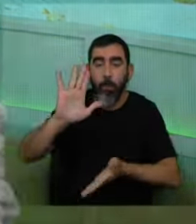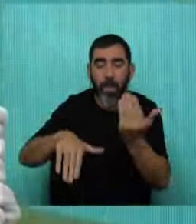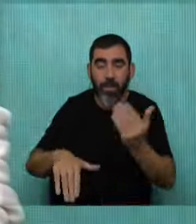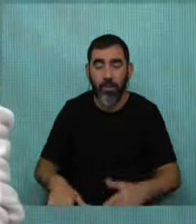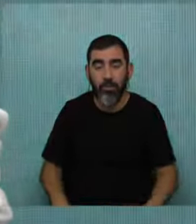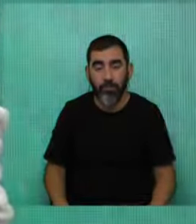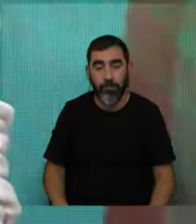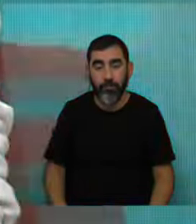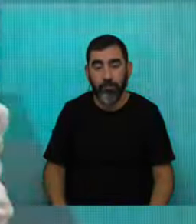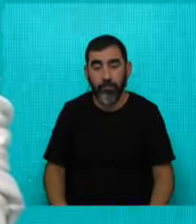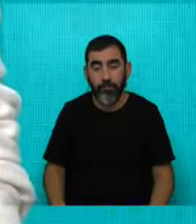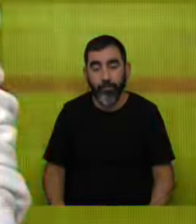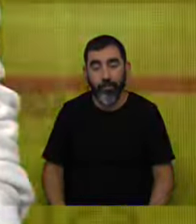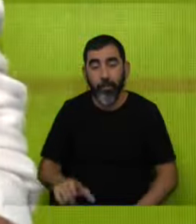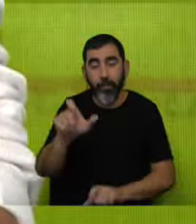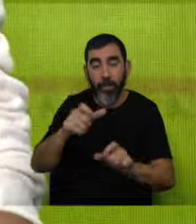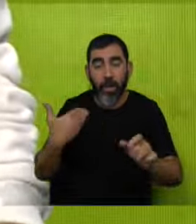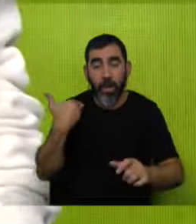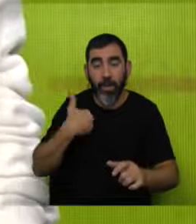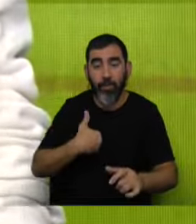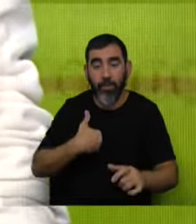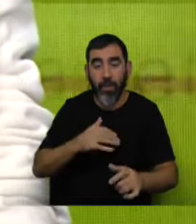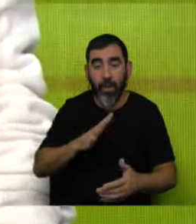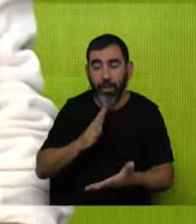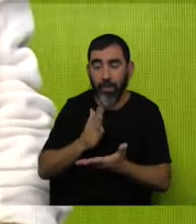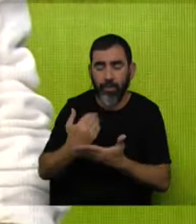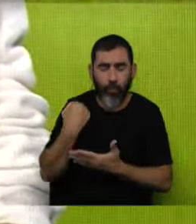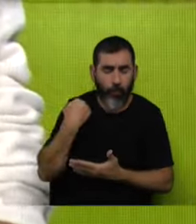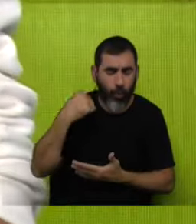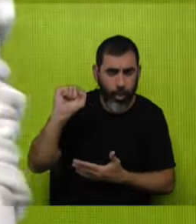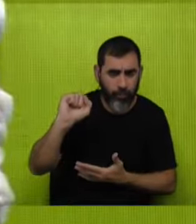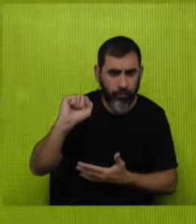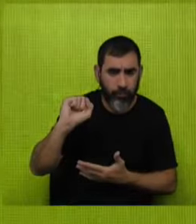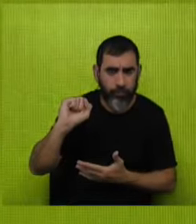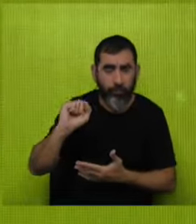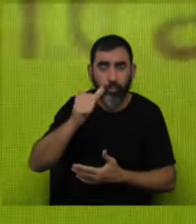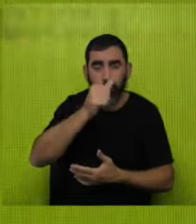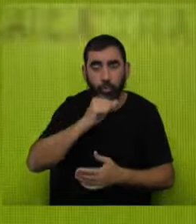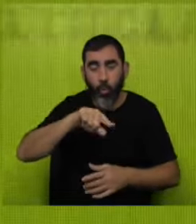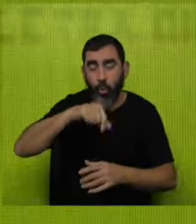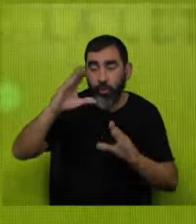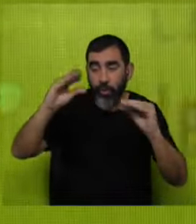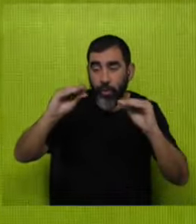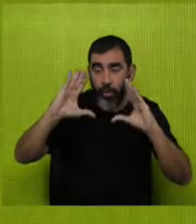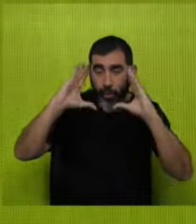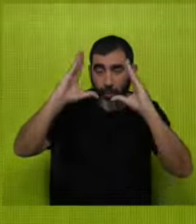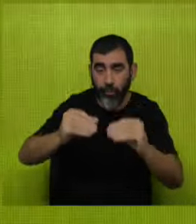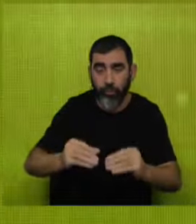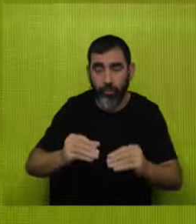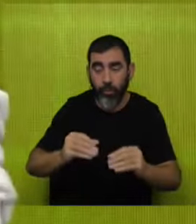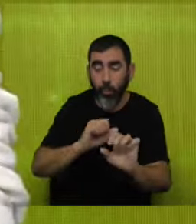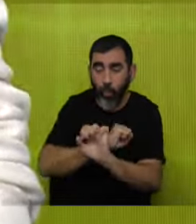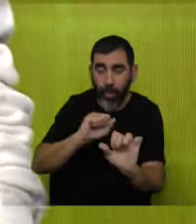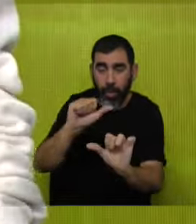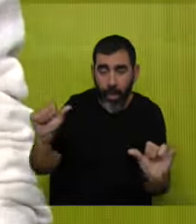5000 estas personas que lamentablemente tienen todos sus derechos vulnerados eh el resolverse dónde pasar la noche es algo que lo logran